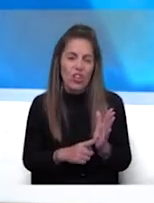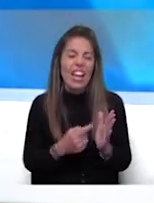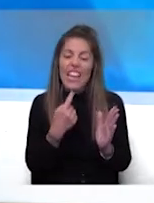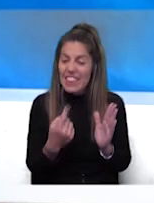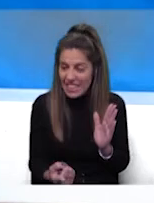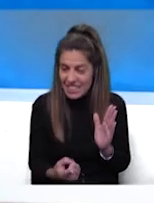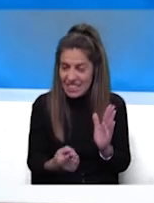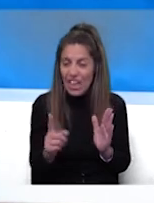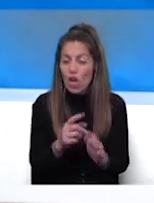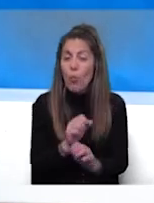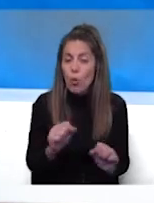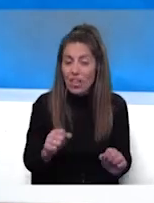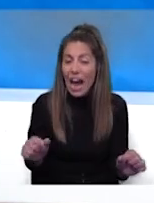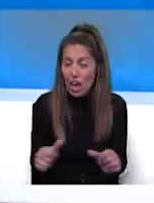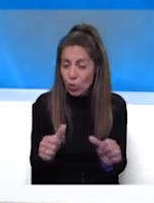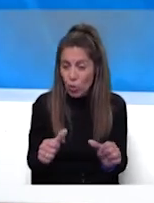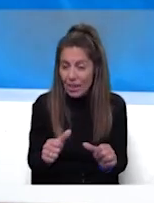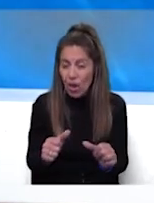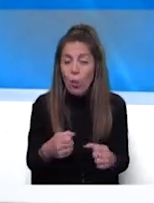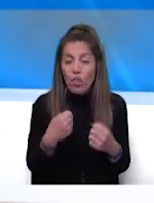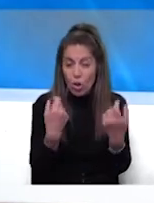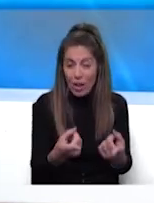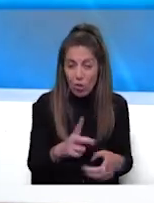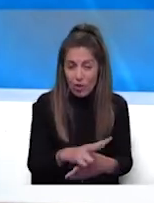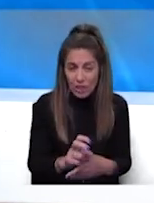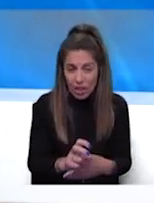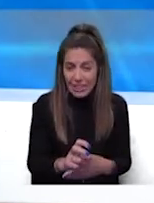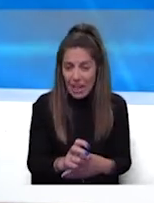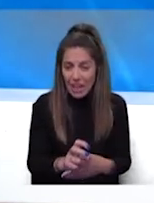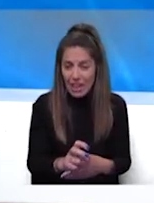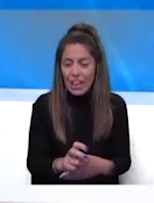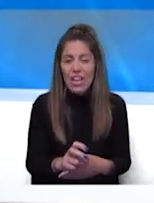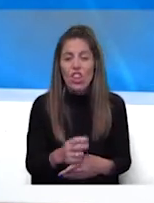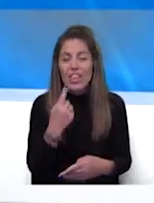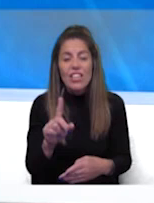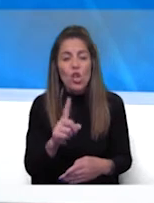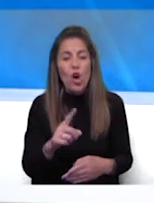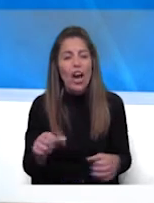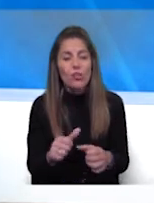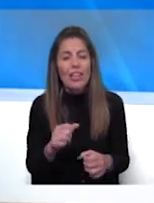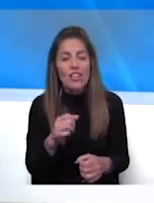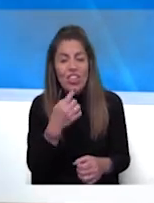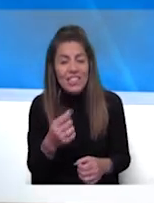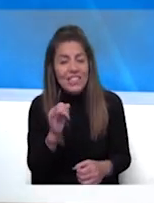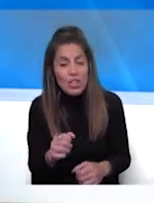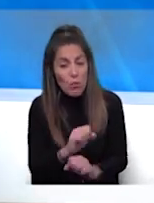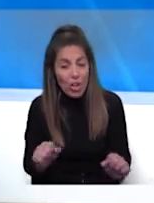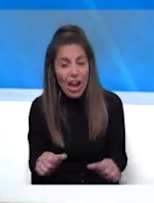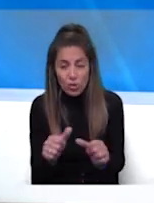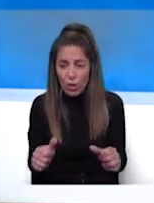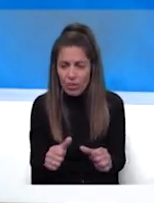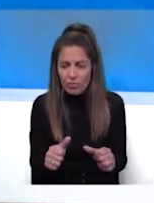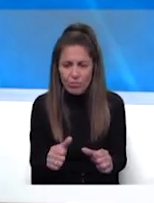dice que no podrá actuar una vez que lo pasó a la fiscalía, en donde dice no podrá actuar, dice sí podrá actuar.